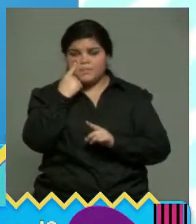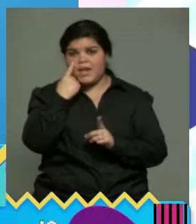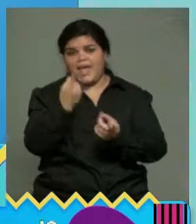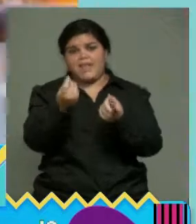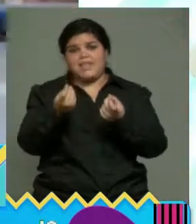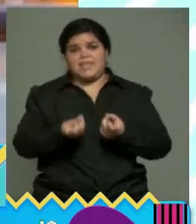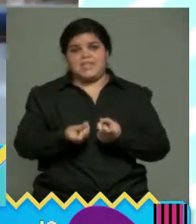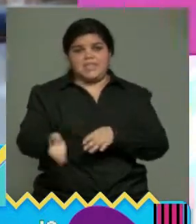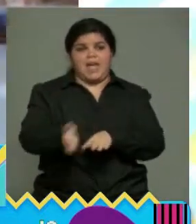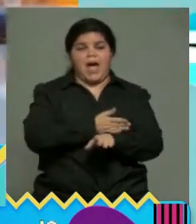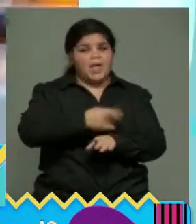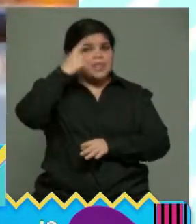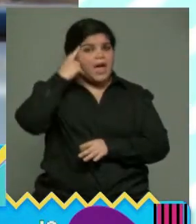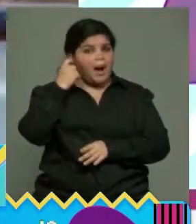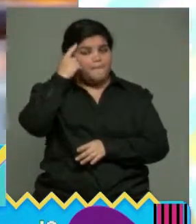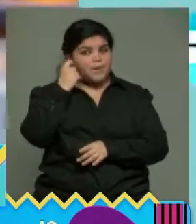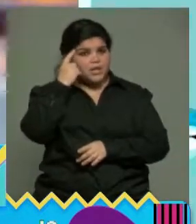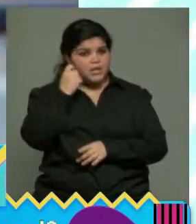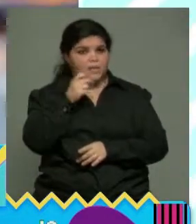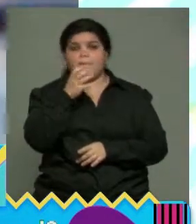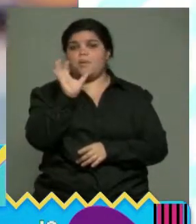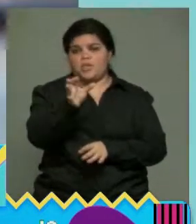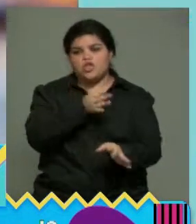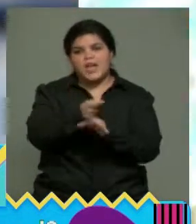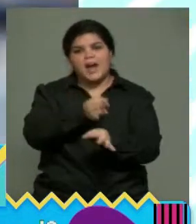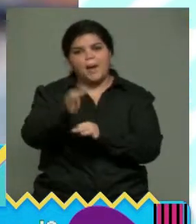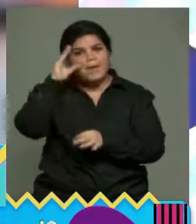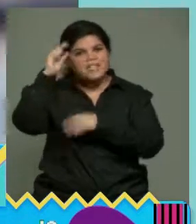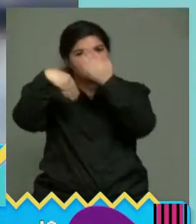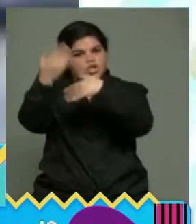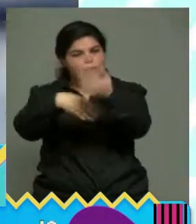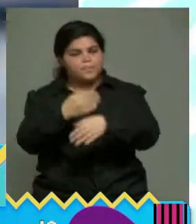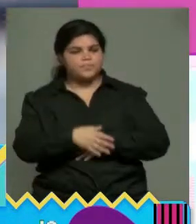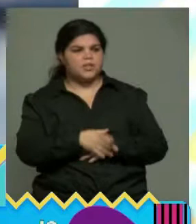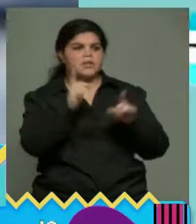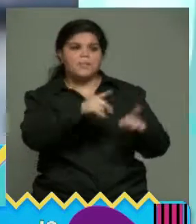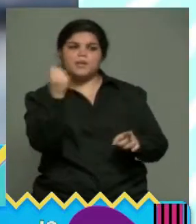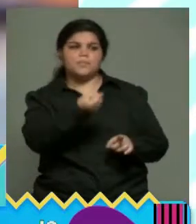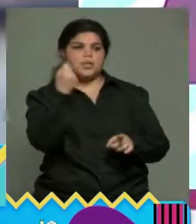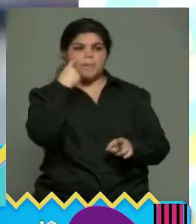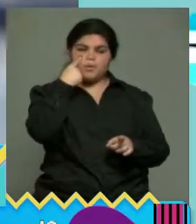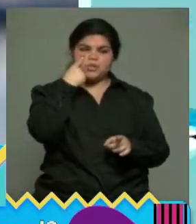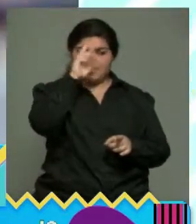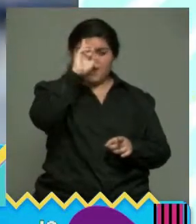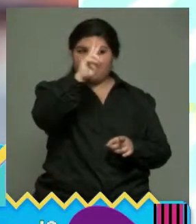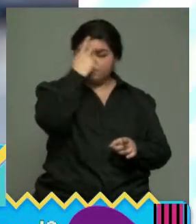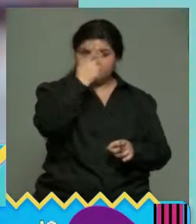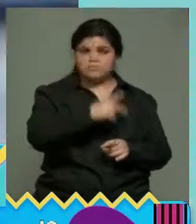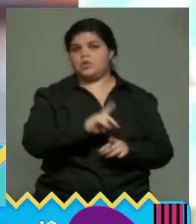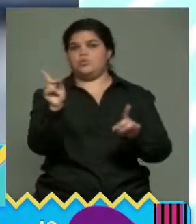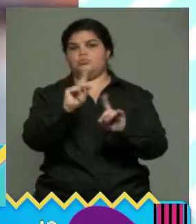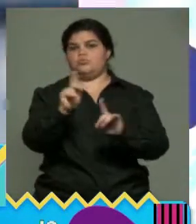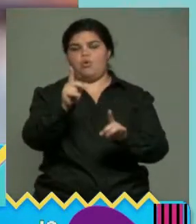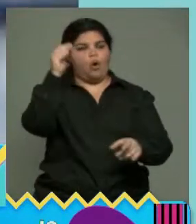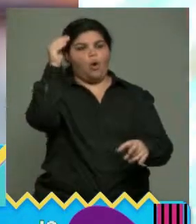una serie que la provincia está dispuesta. O sea que habría que unificar el pensamiento de los municipios también para que se pueda llegar a pensar. Mayor involucramiento de los